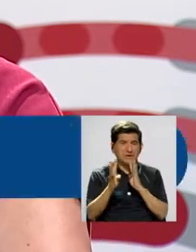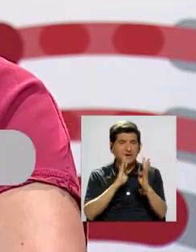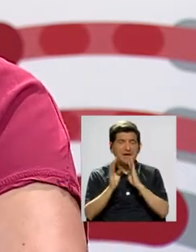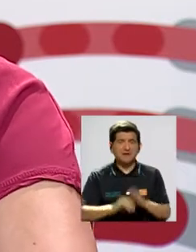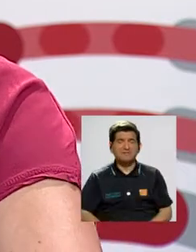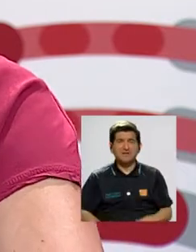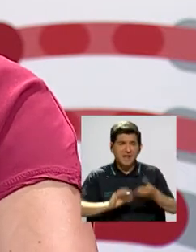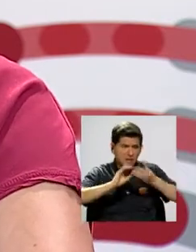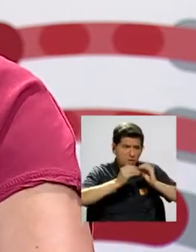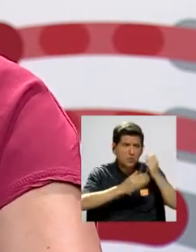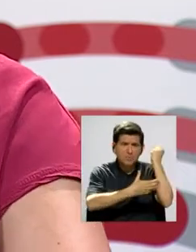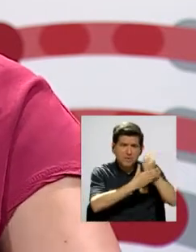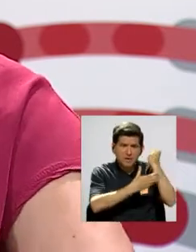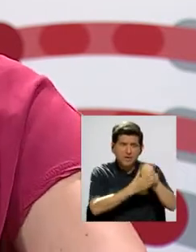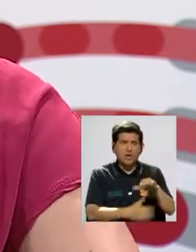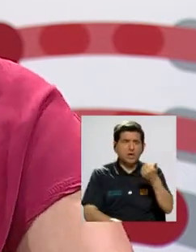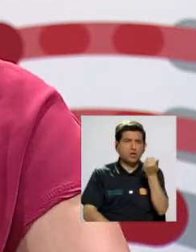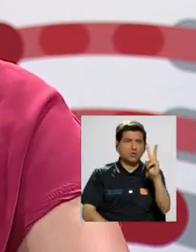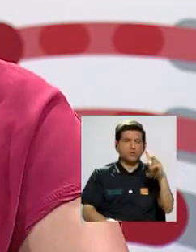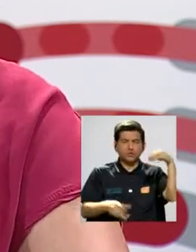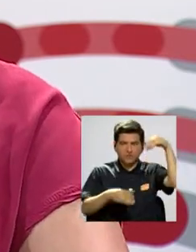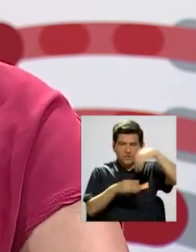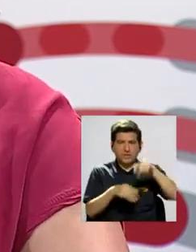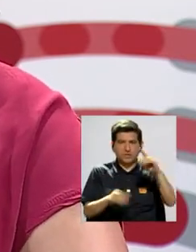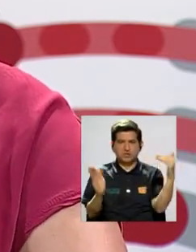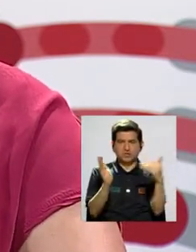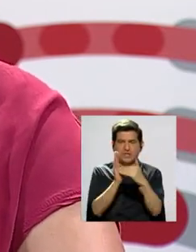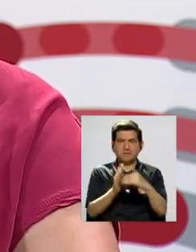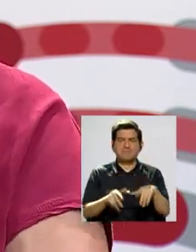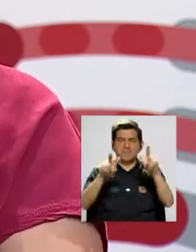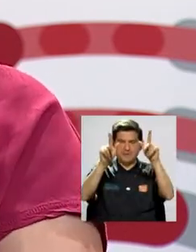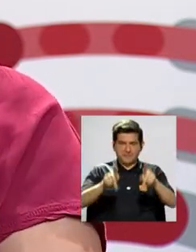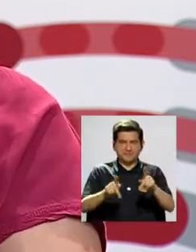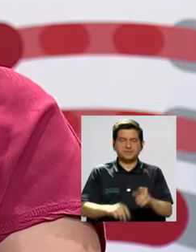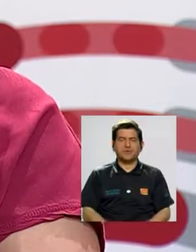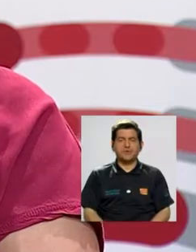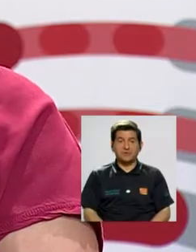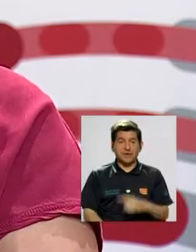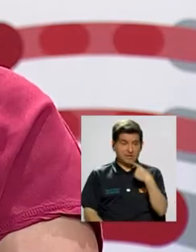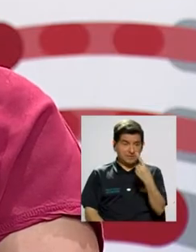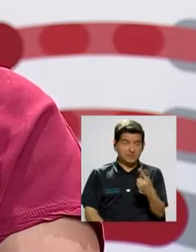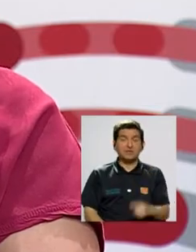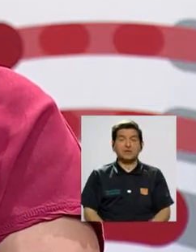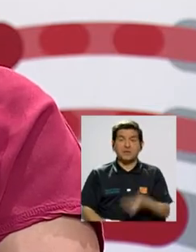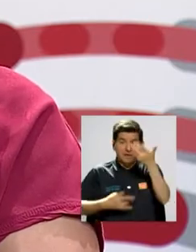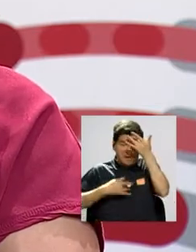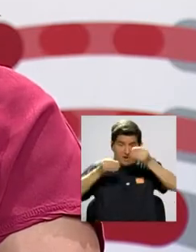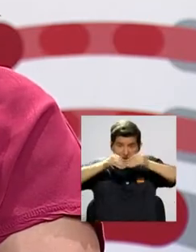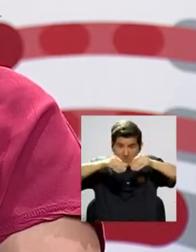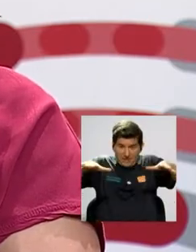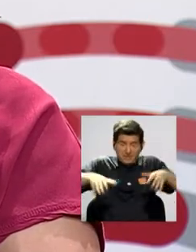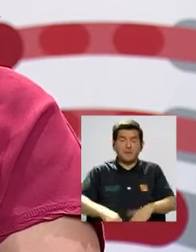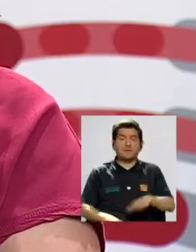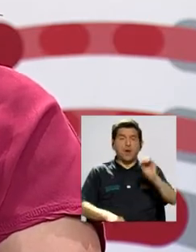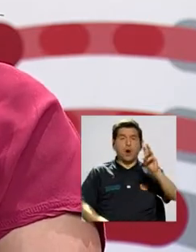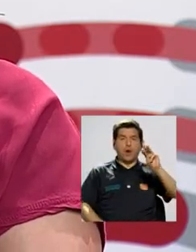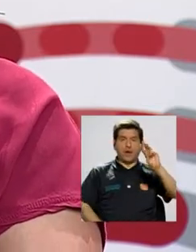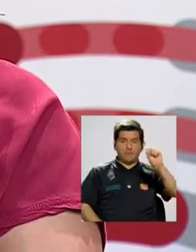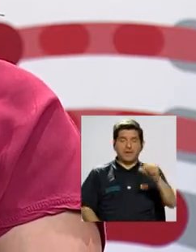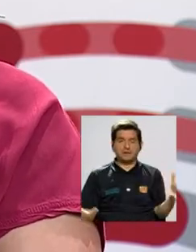índice de homicidios, 12 por cada 100.000 habitantes, ya una pandemia, diría la Organización Mundial de la Salud respecto de la